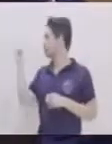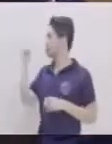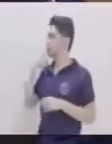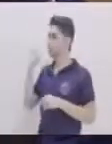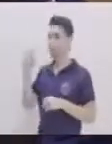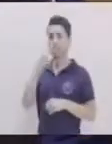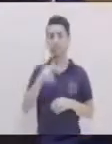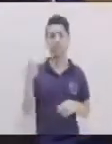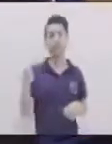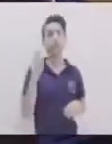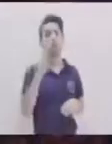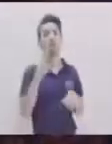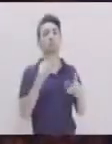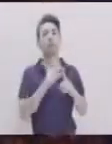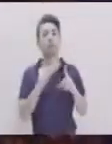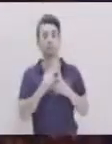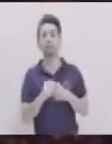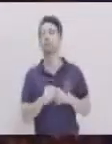dos palabras?